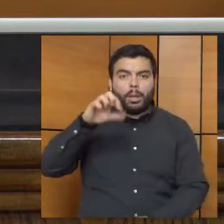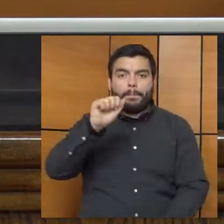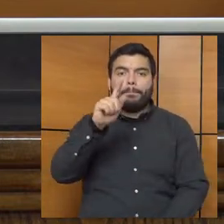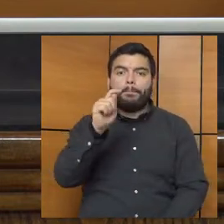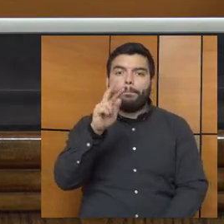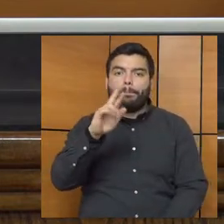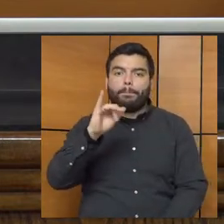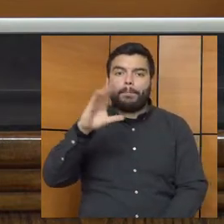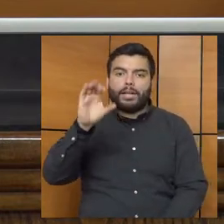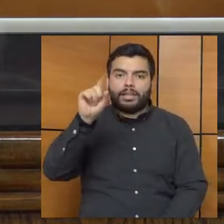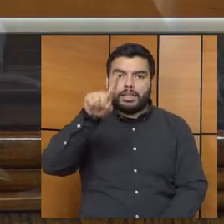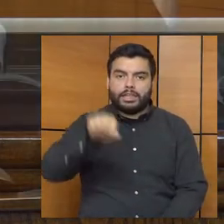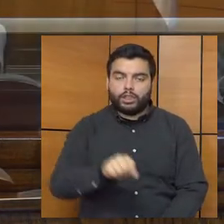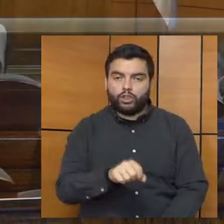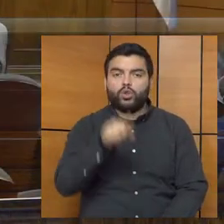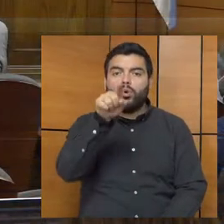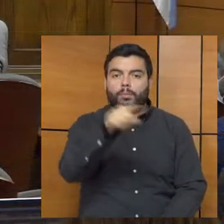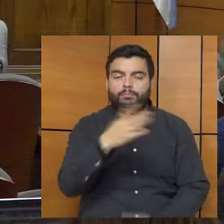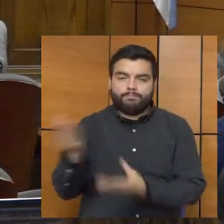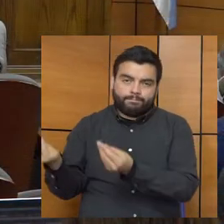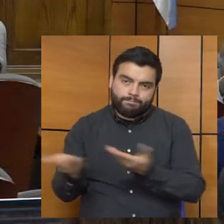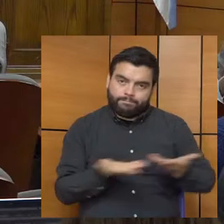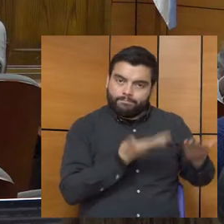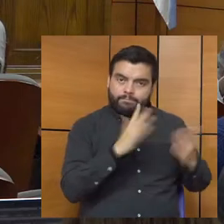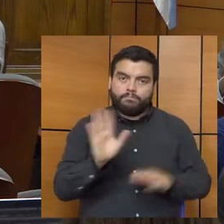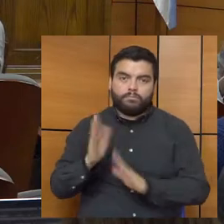nos entregue su ponencia.